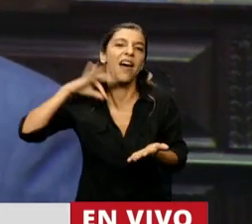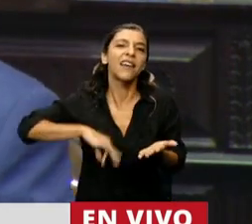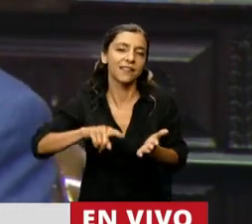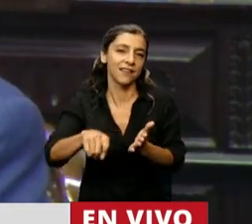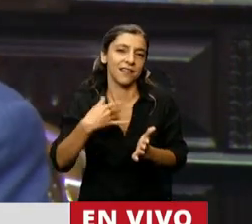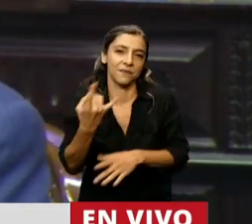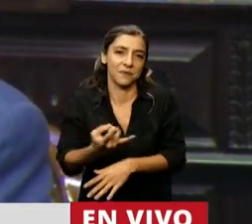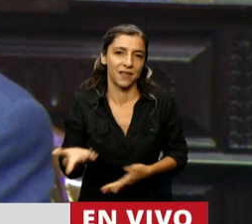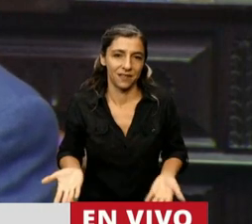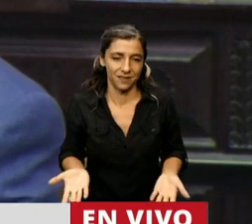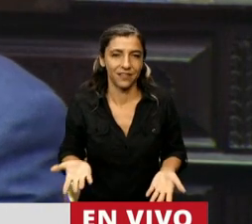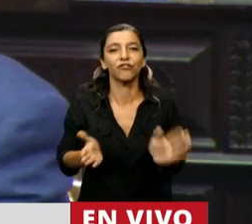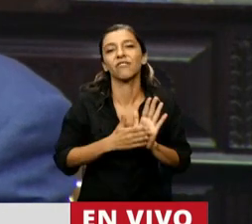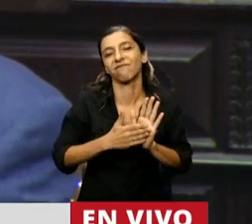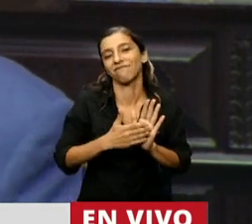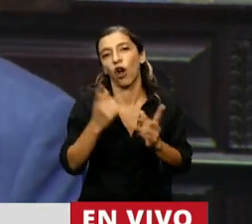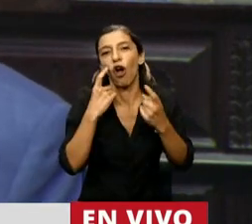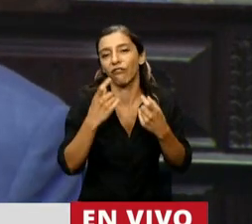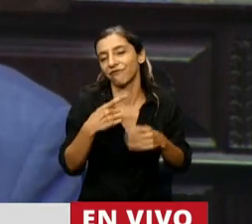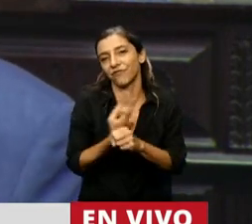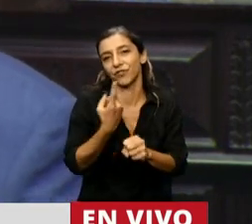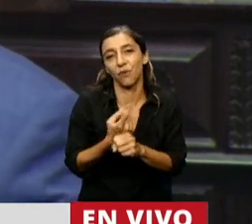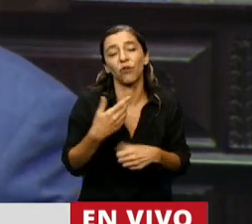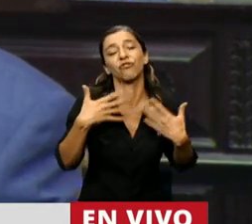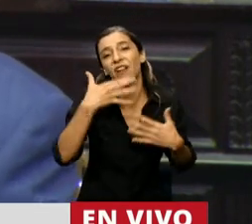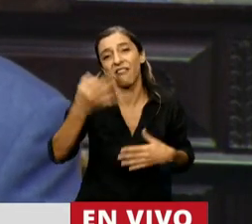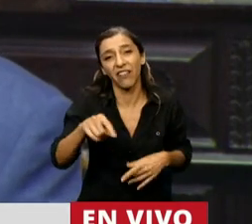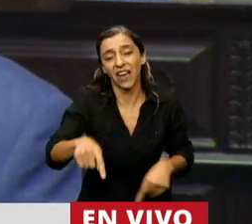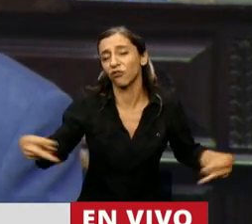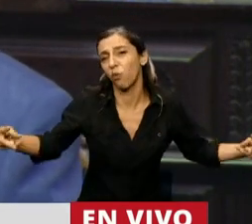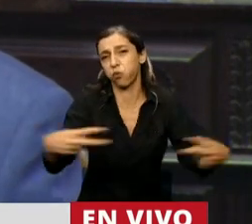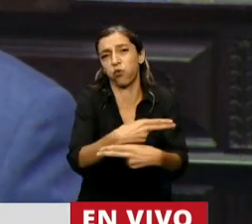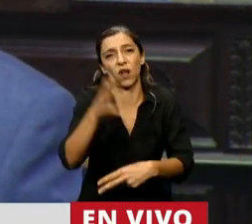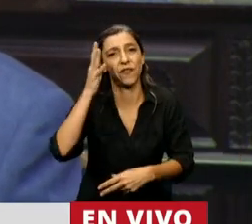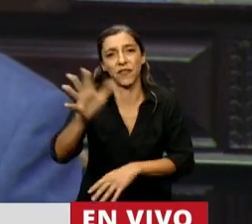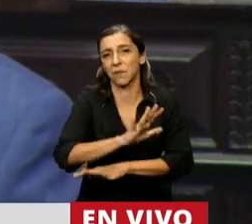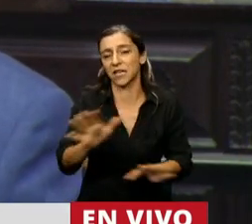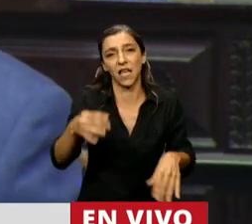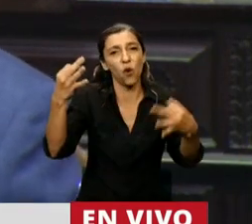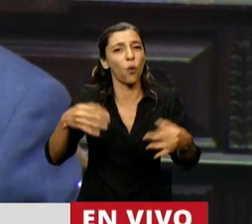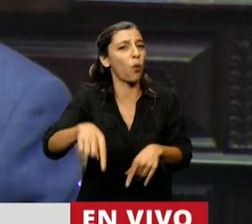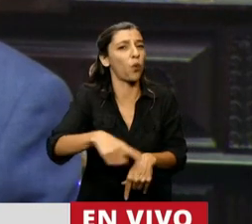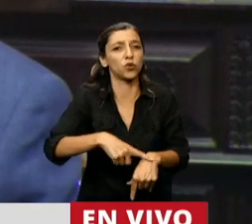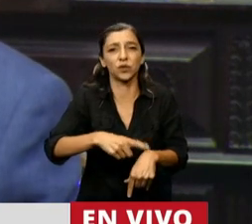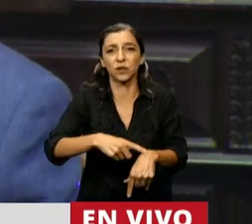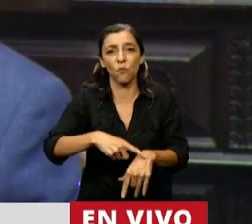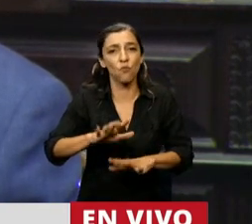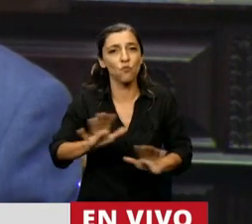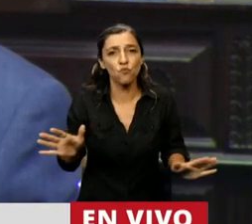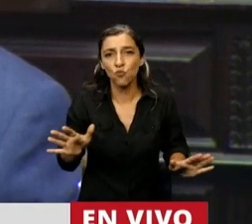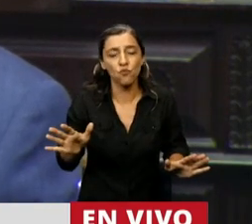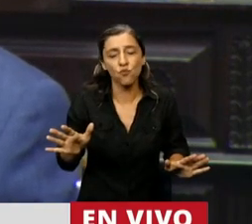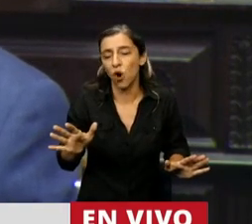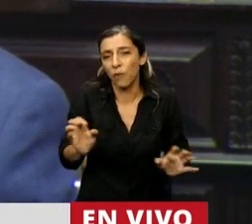presidente y quiero decir que esto es un salvaje ajuste que se está haciendo justamente en un momento que